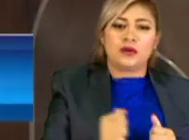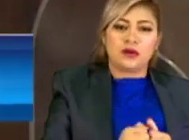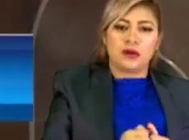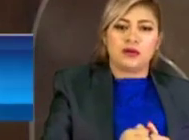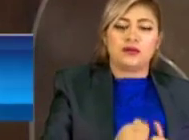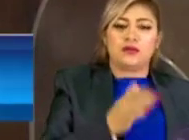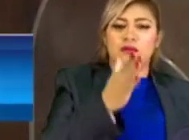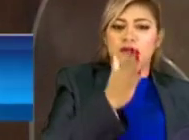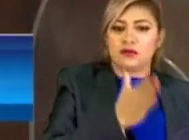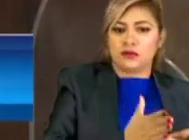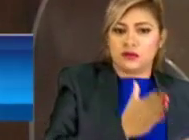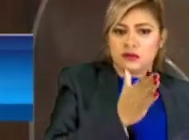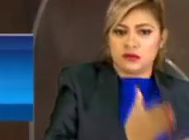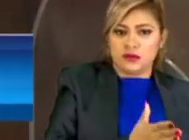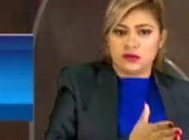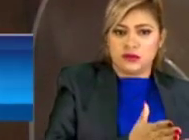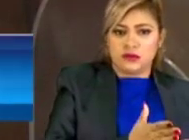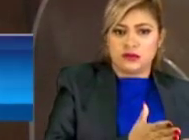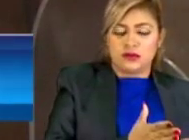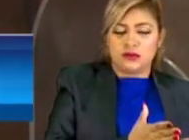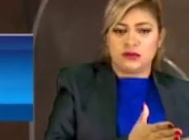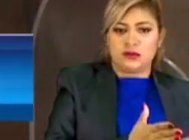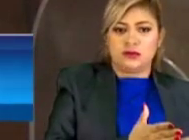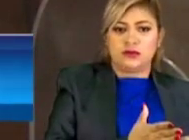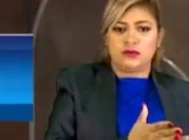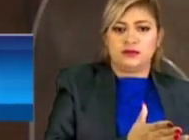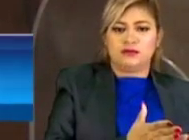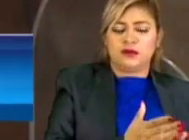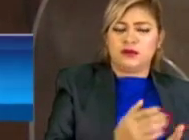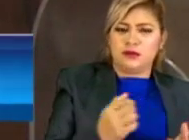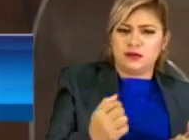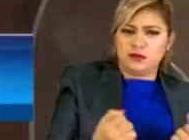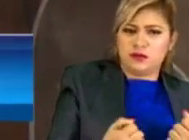compromiso y carácter,